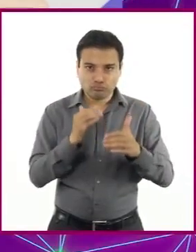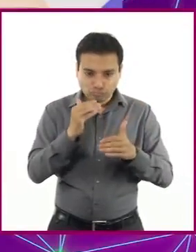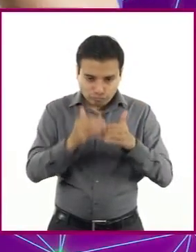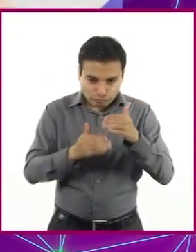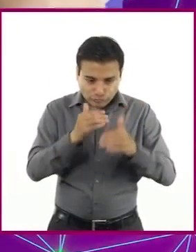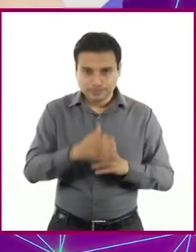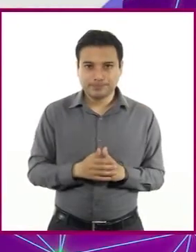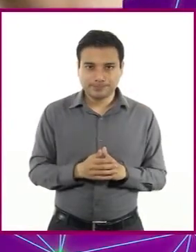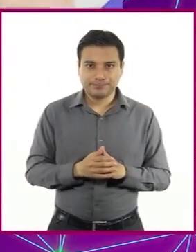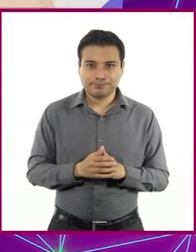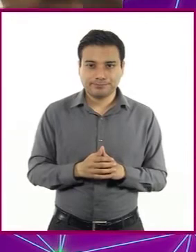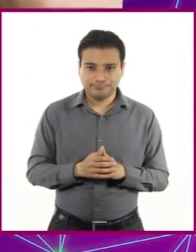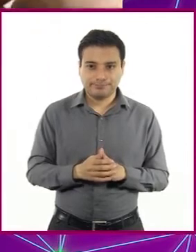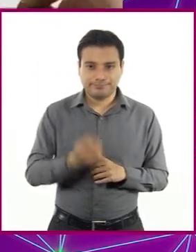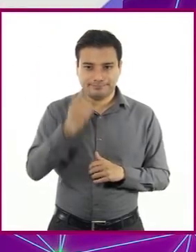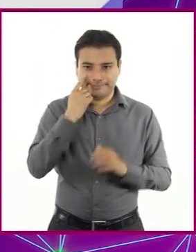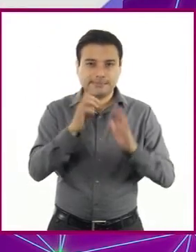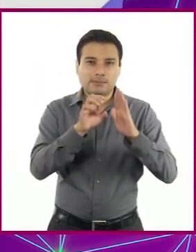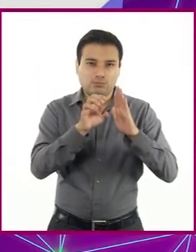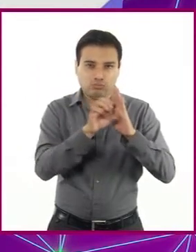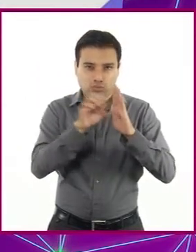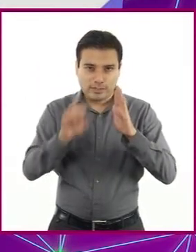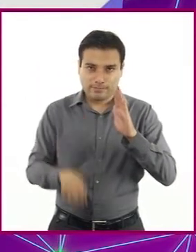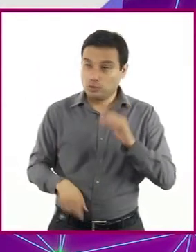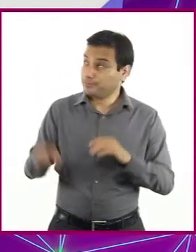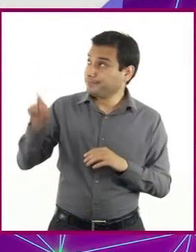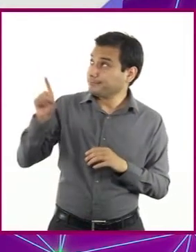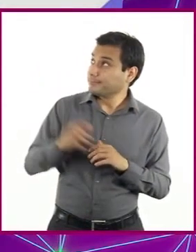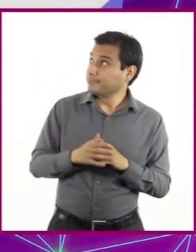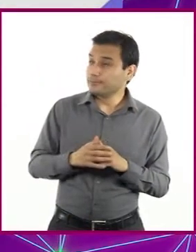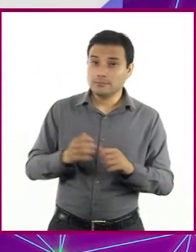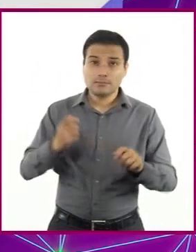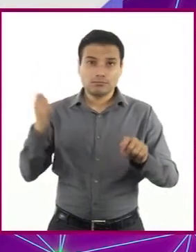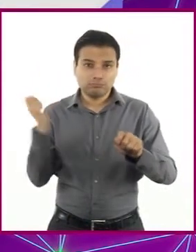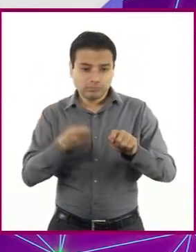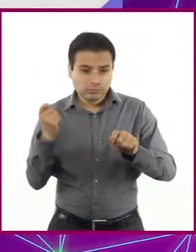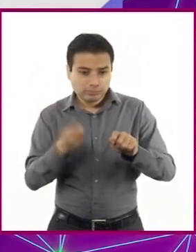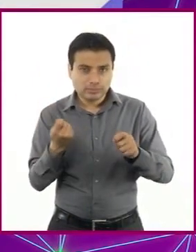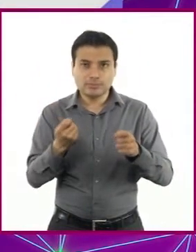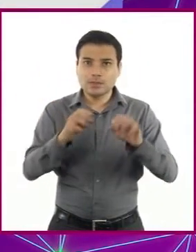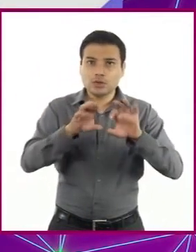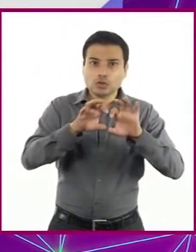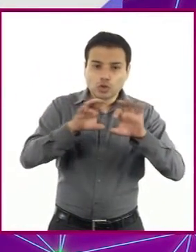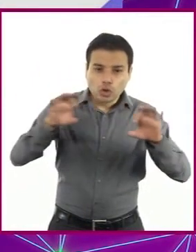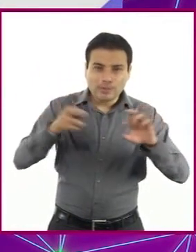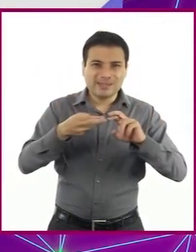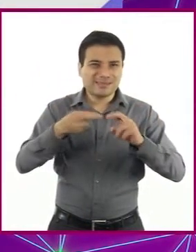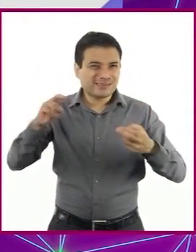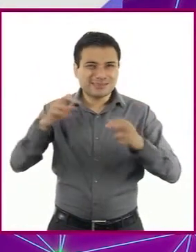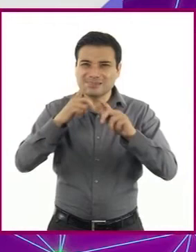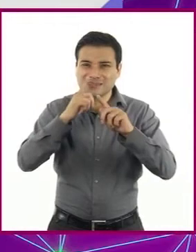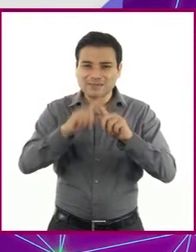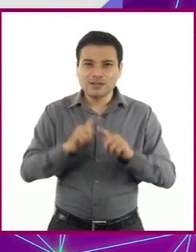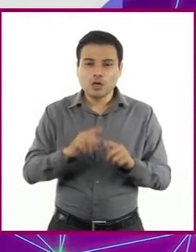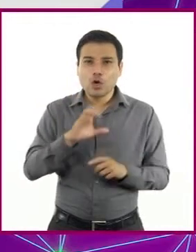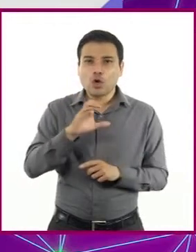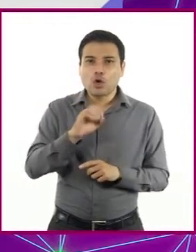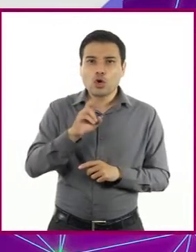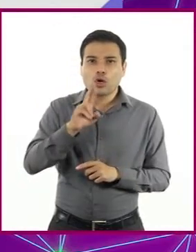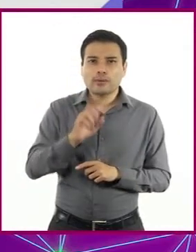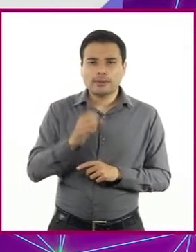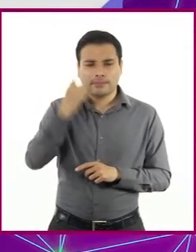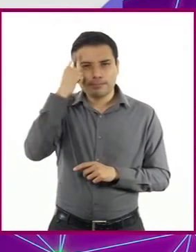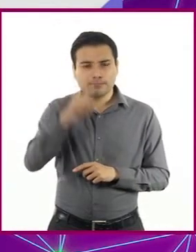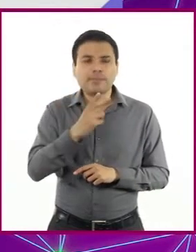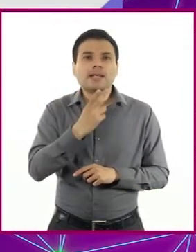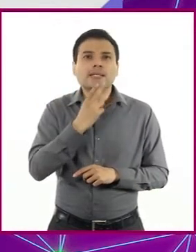Las herramientas hechas de cobre y sus aleaciones no producen chispas. Por esta razón, se utilizan en lugares en los que